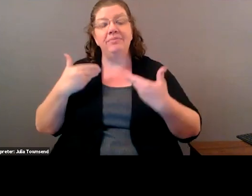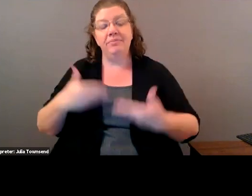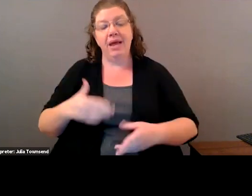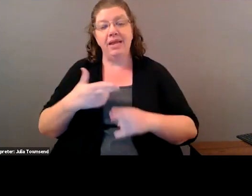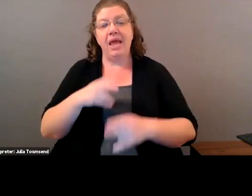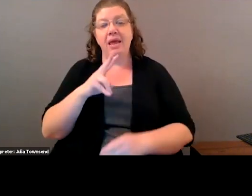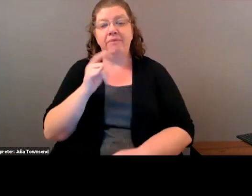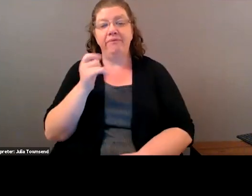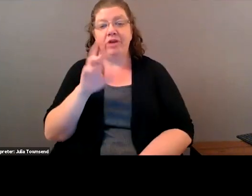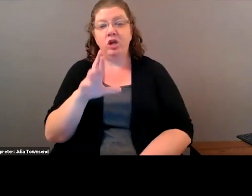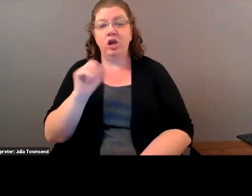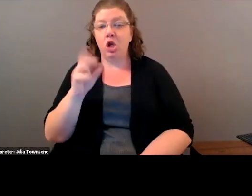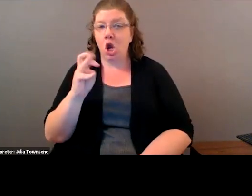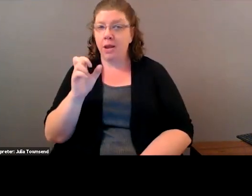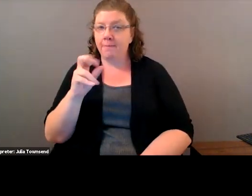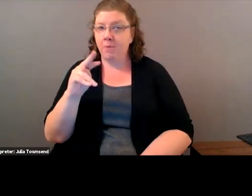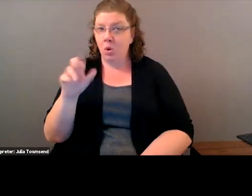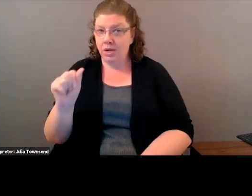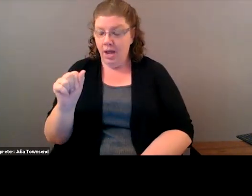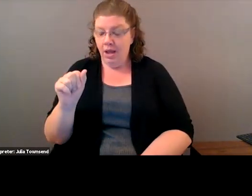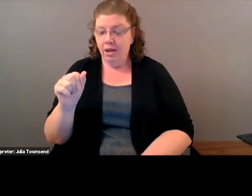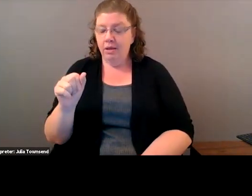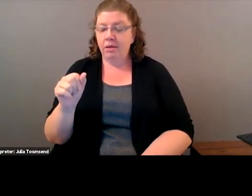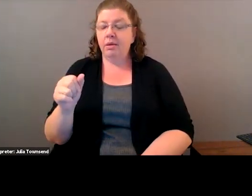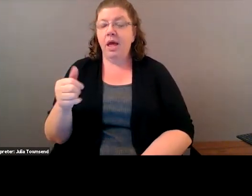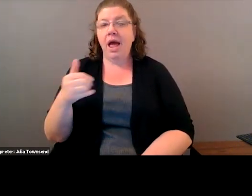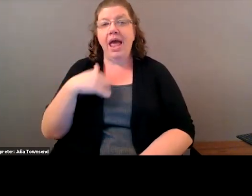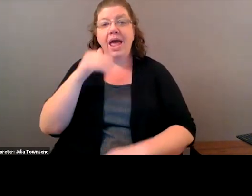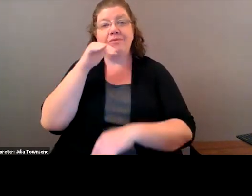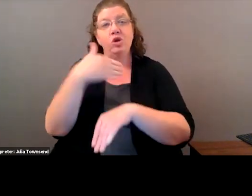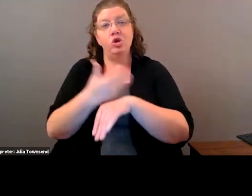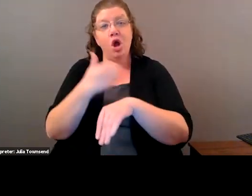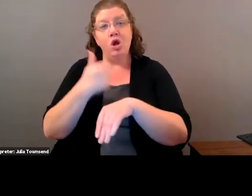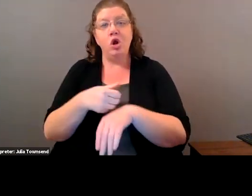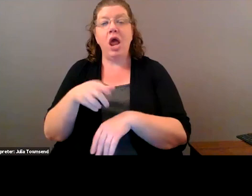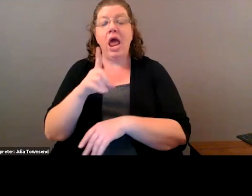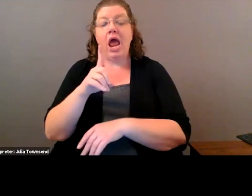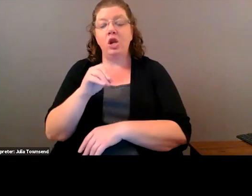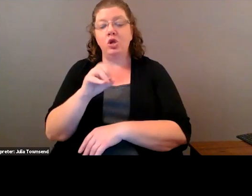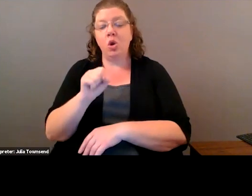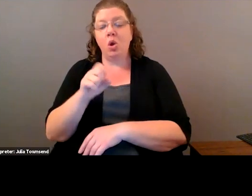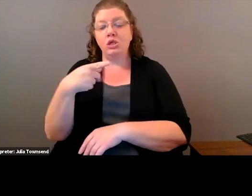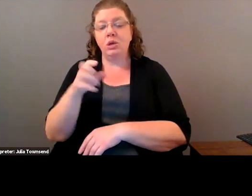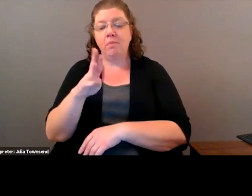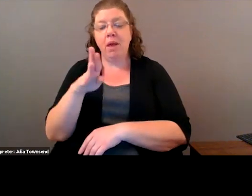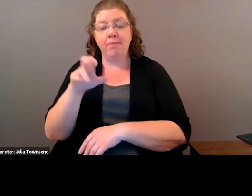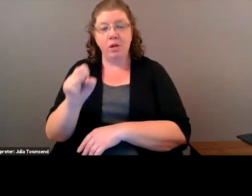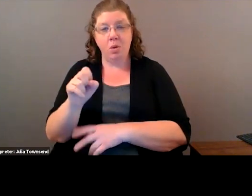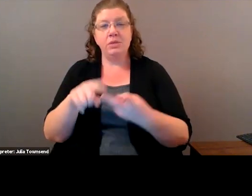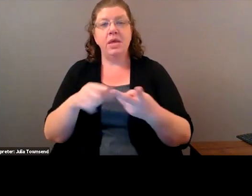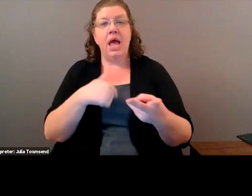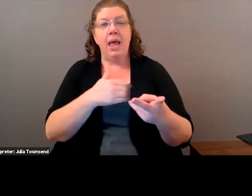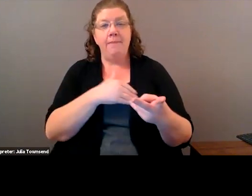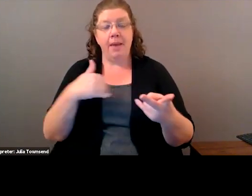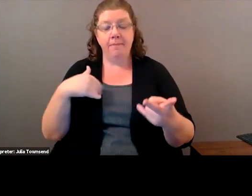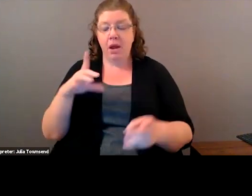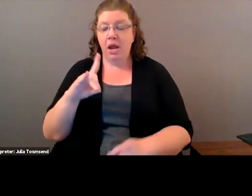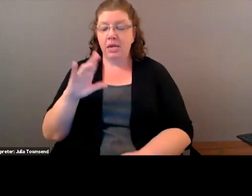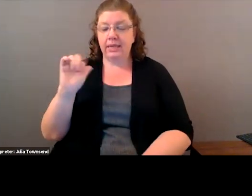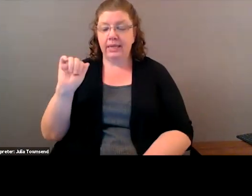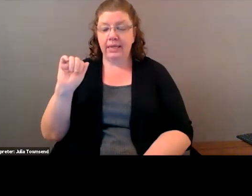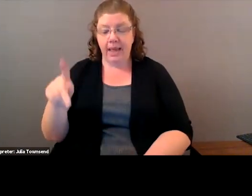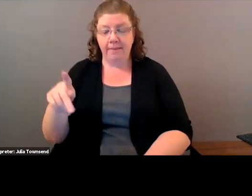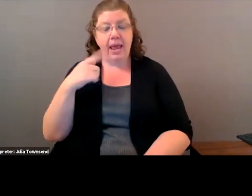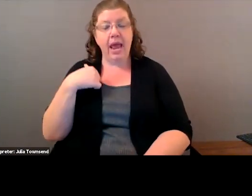Tengo una hija en la Escuela Dos Pueblos. Soy miembro del DILAC y miembro del subcomité.